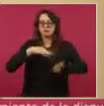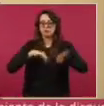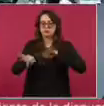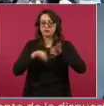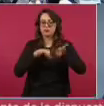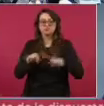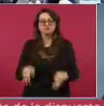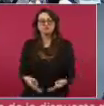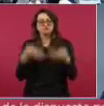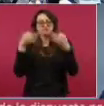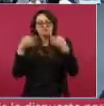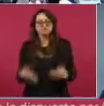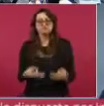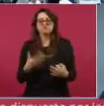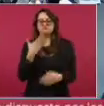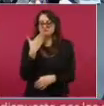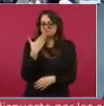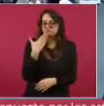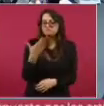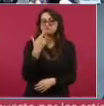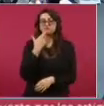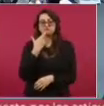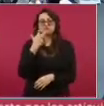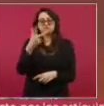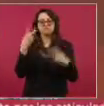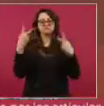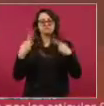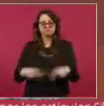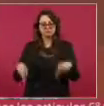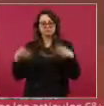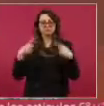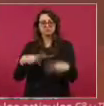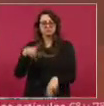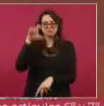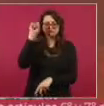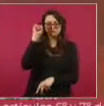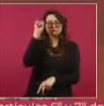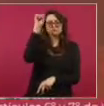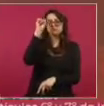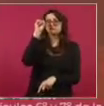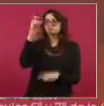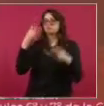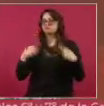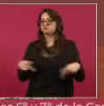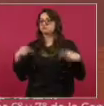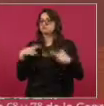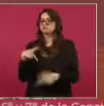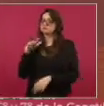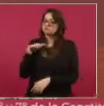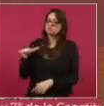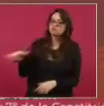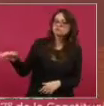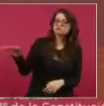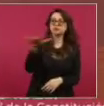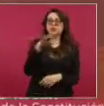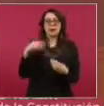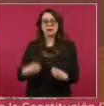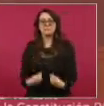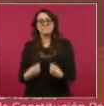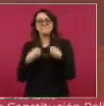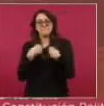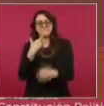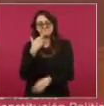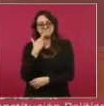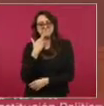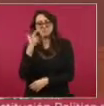vida de los miembros de los sindicatos y también de la población en general. El diálogo tripartito